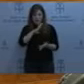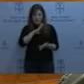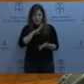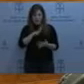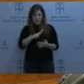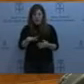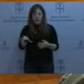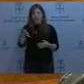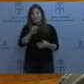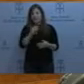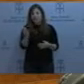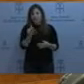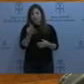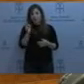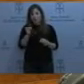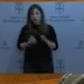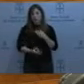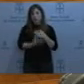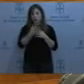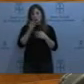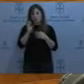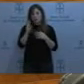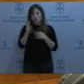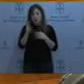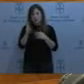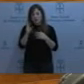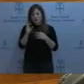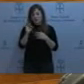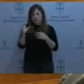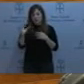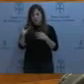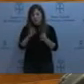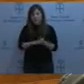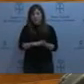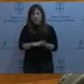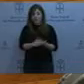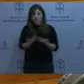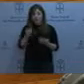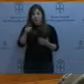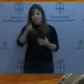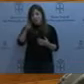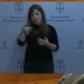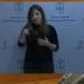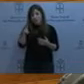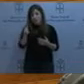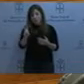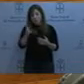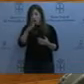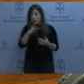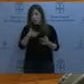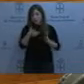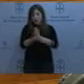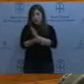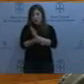entiendan que lo que ha ocurrido en el PSD y en el PNV ahora es una apuesta